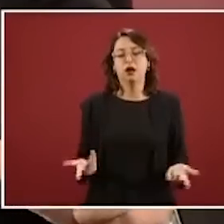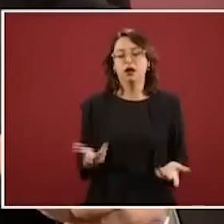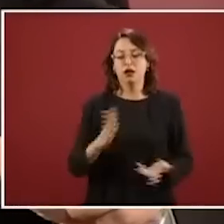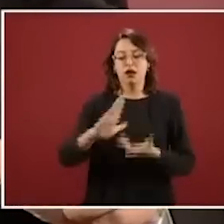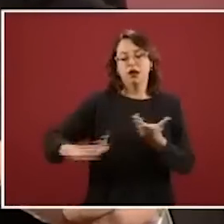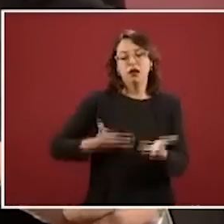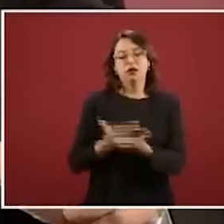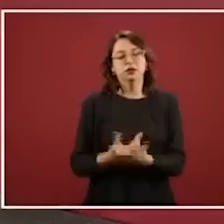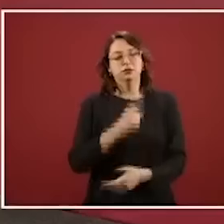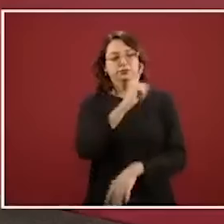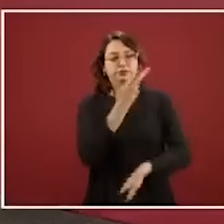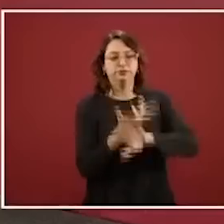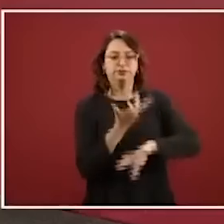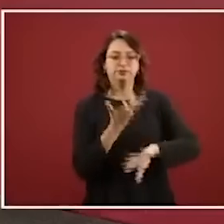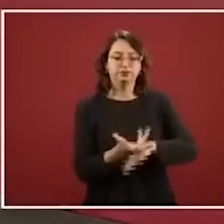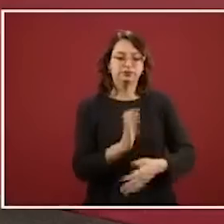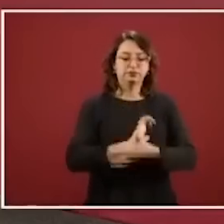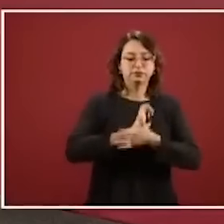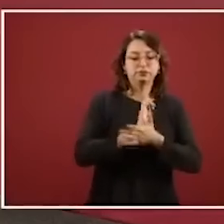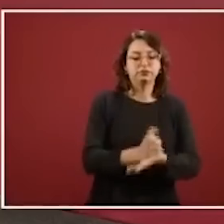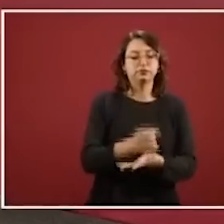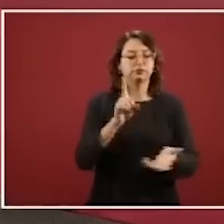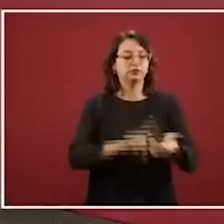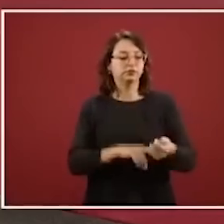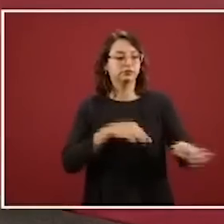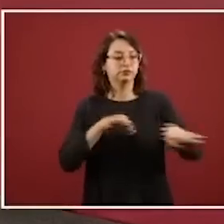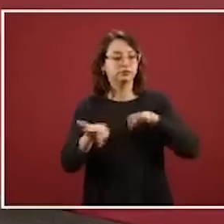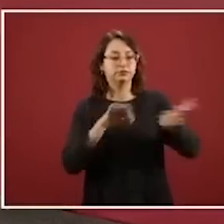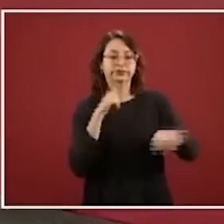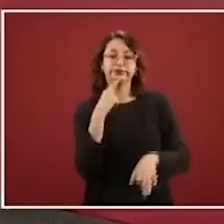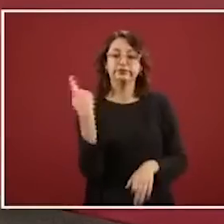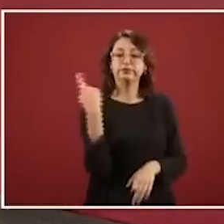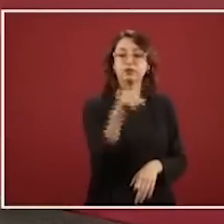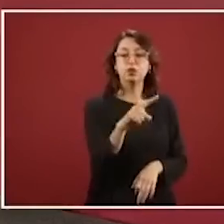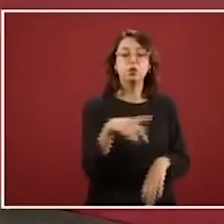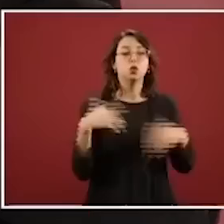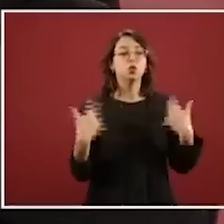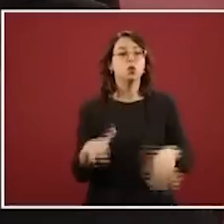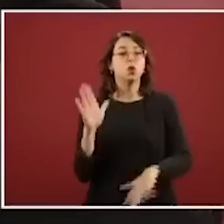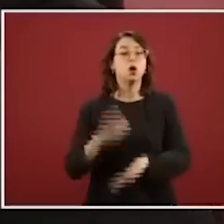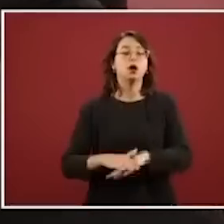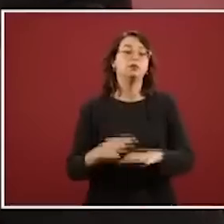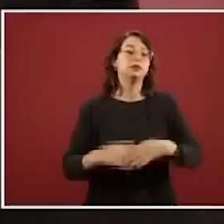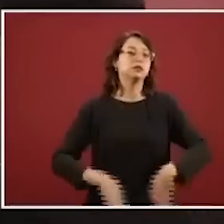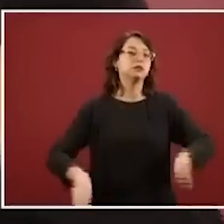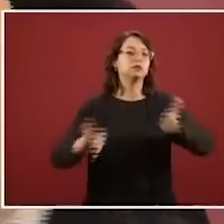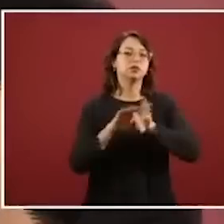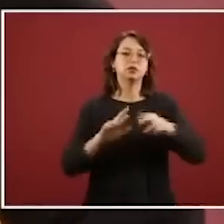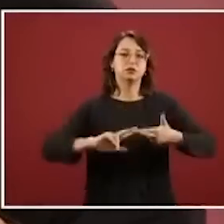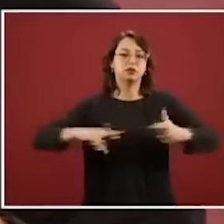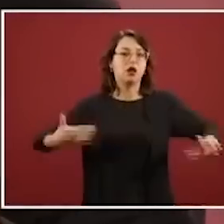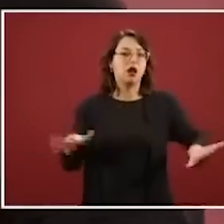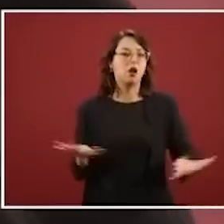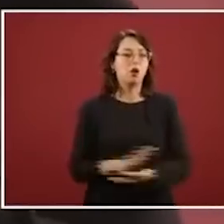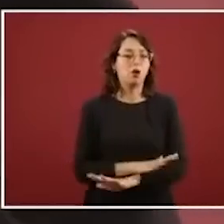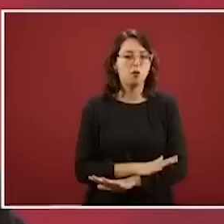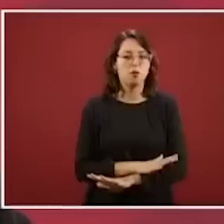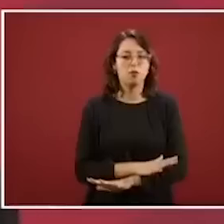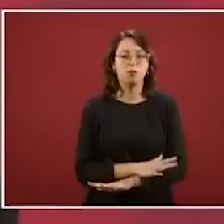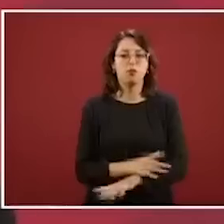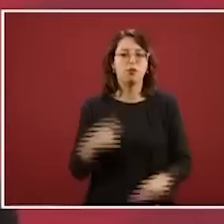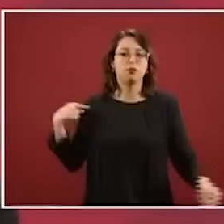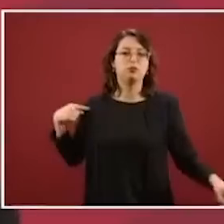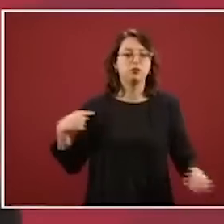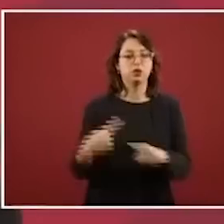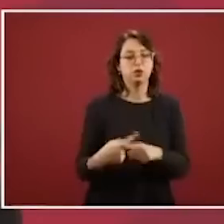discriminación en Estados Unidos en los centros de trabajo es el cambio más importante en la relación México-Estados Unidos del último